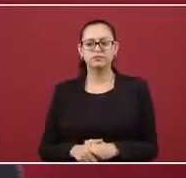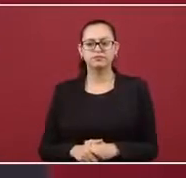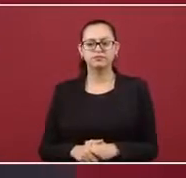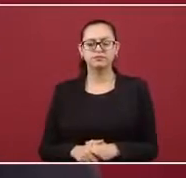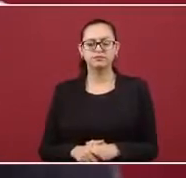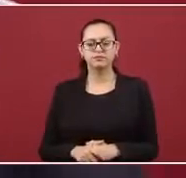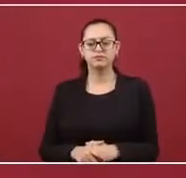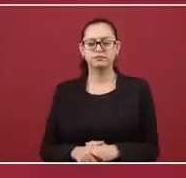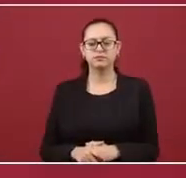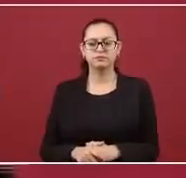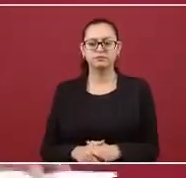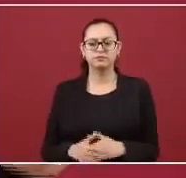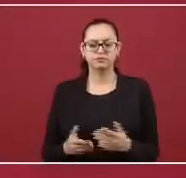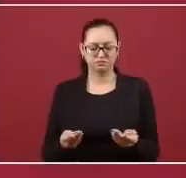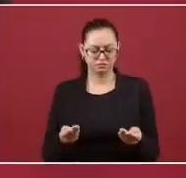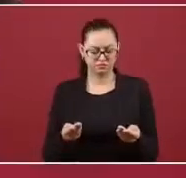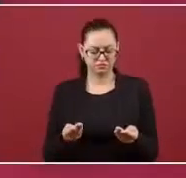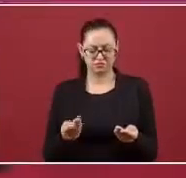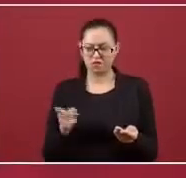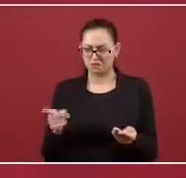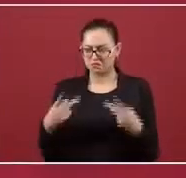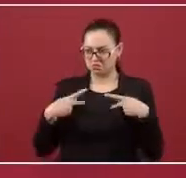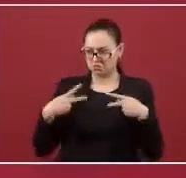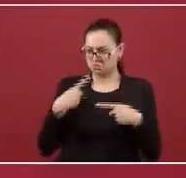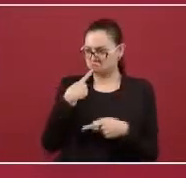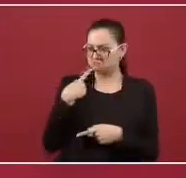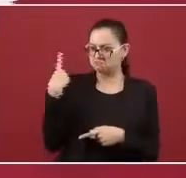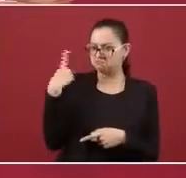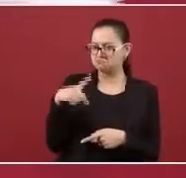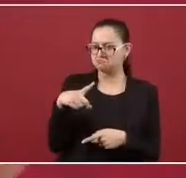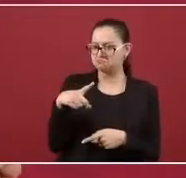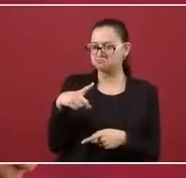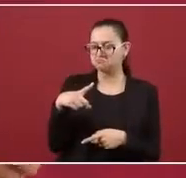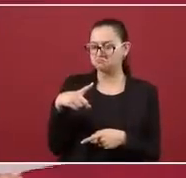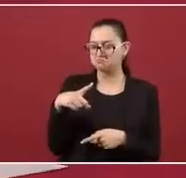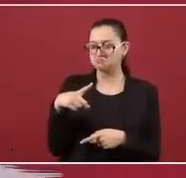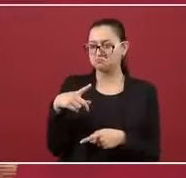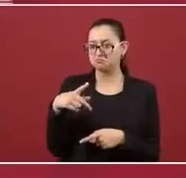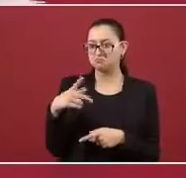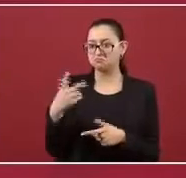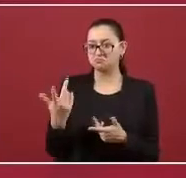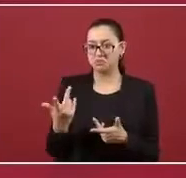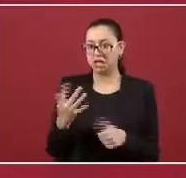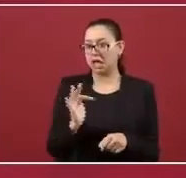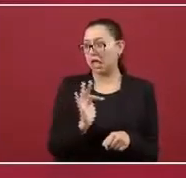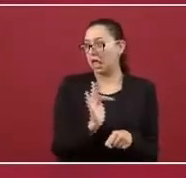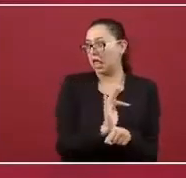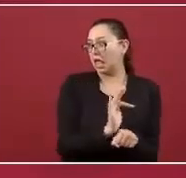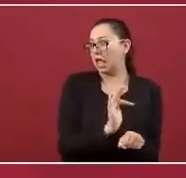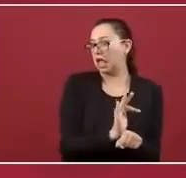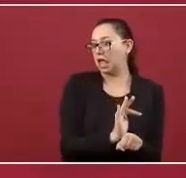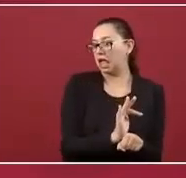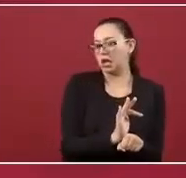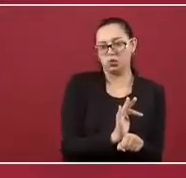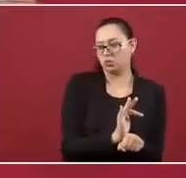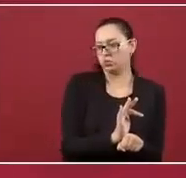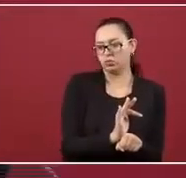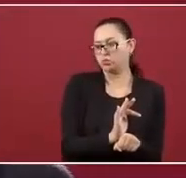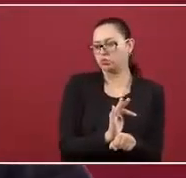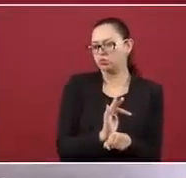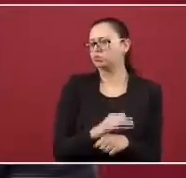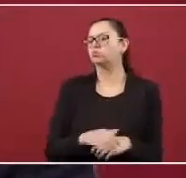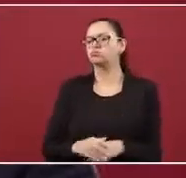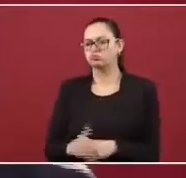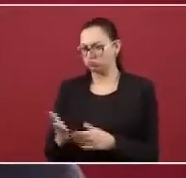decirle a quien me está presentando la denuncia, para no convertirme en encubridor, en que